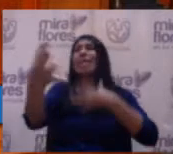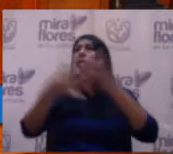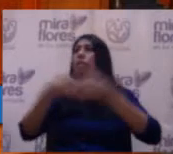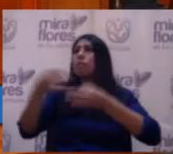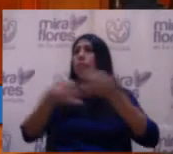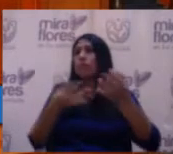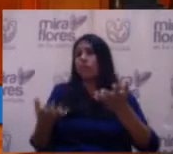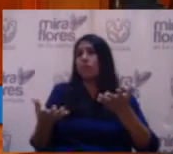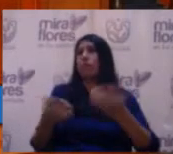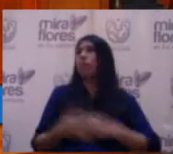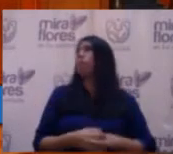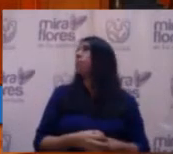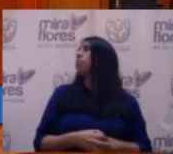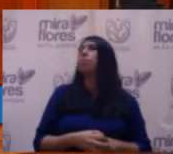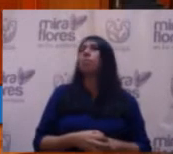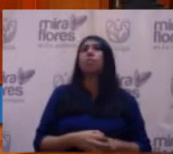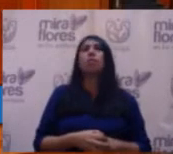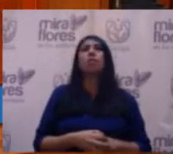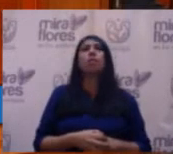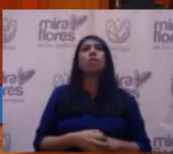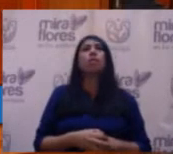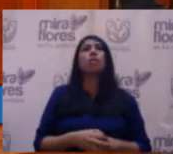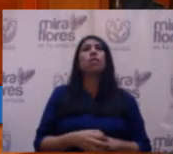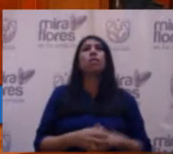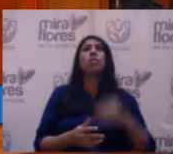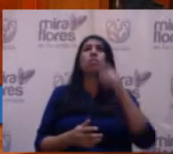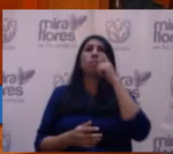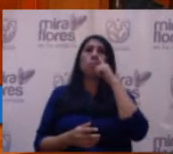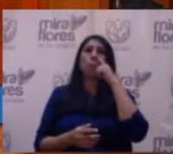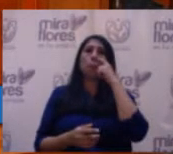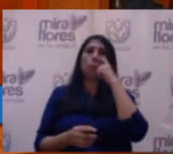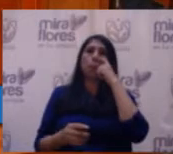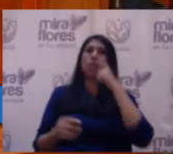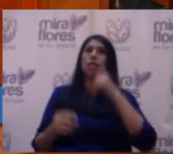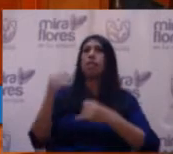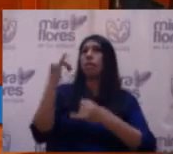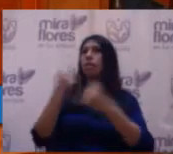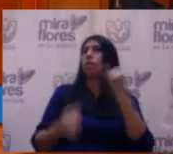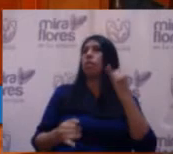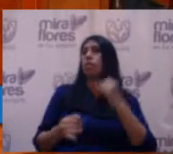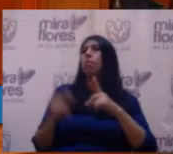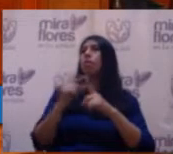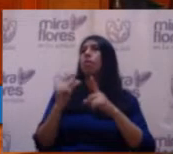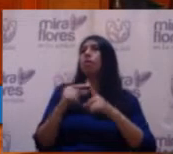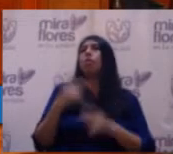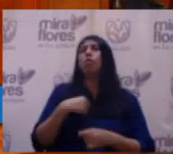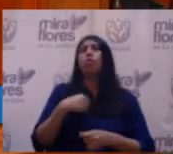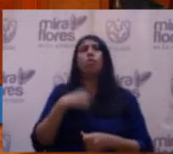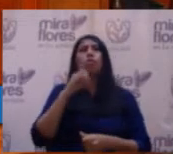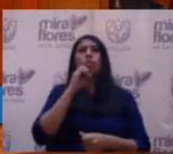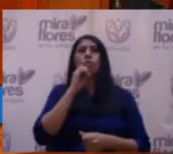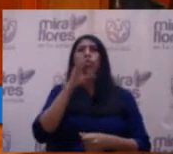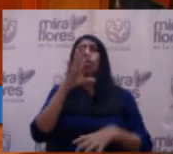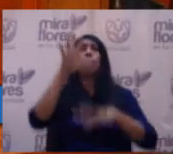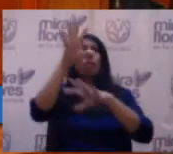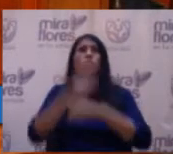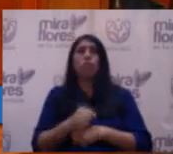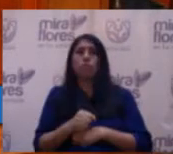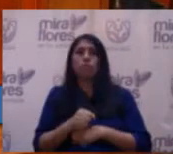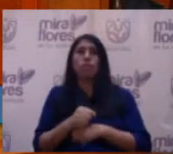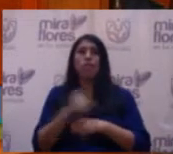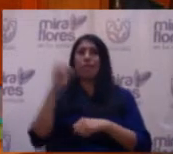debida. Sí, tiene en segunda intervención y última el uso de la palabra. No, yo lo digo por la costumbre que ha habido